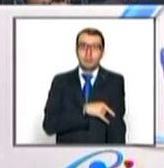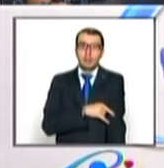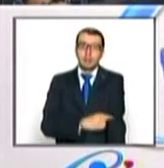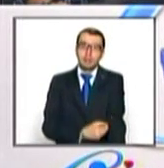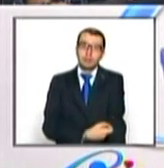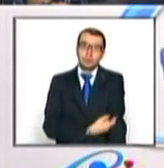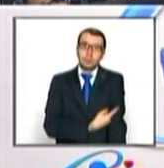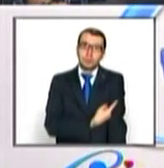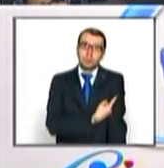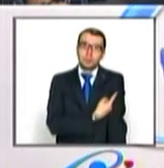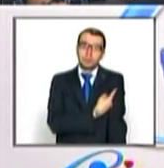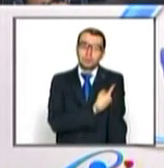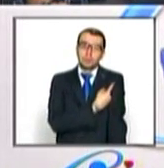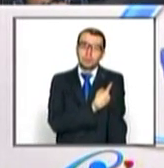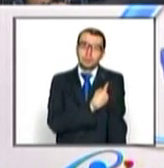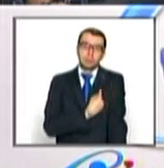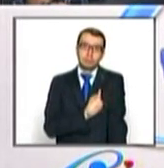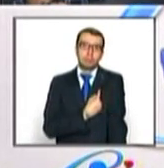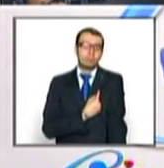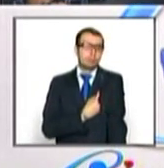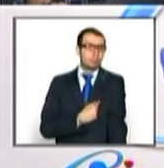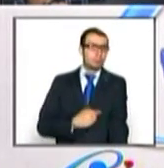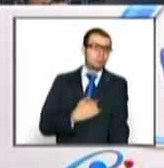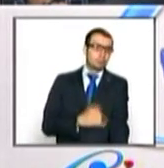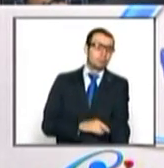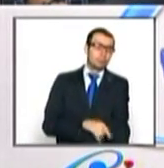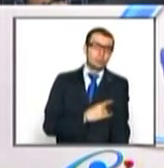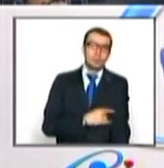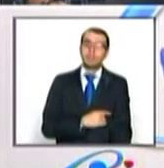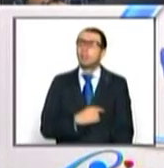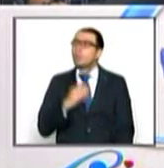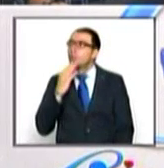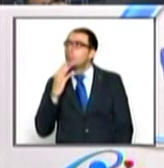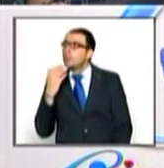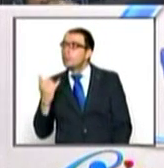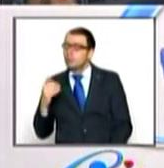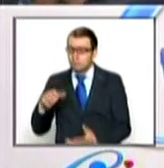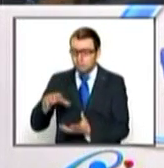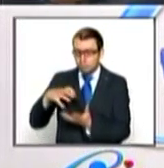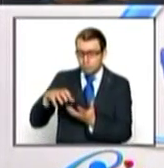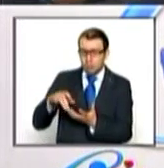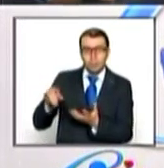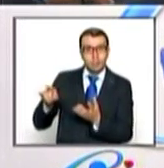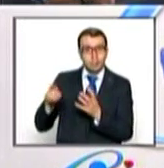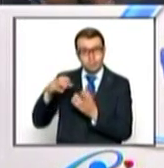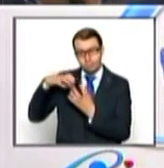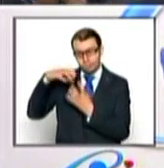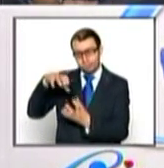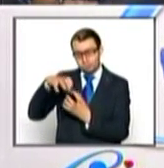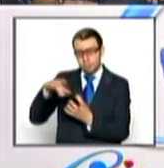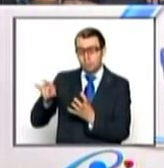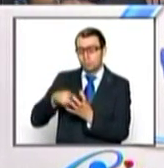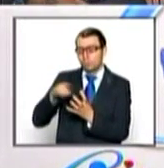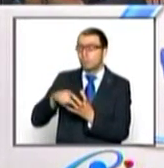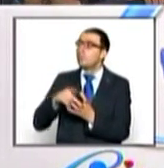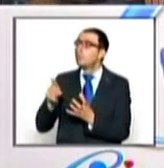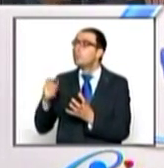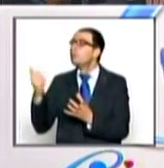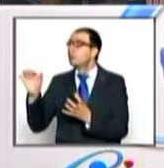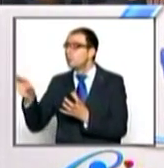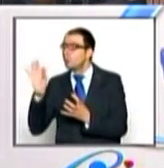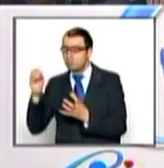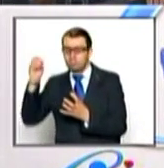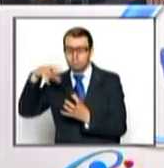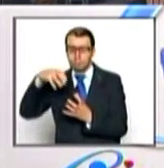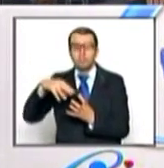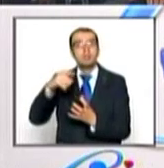y se mezclan los medicamentos dentro del suero, lo que el médico vaya a escoger, lo que el médico quiere tratar. Como les decía, hay una